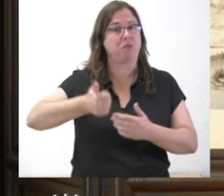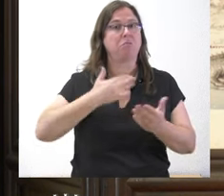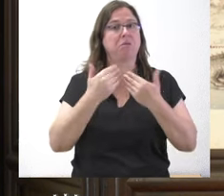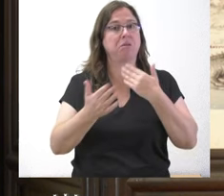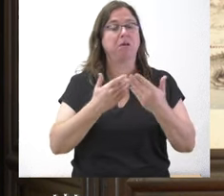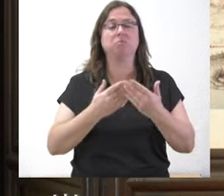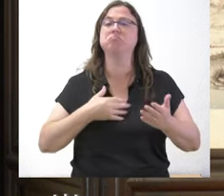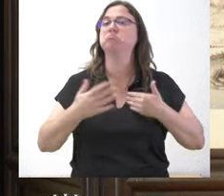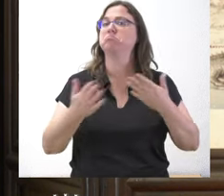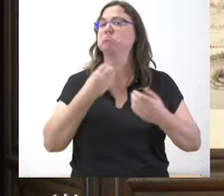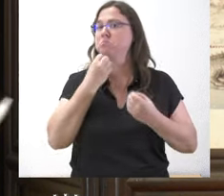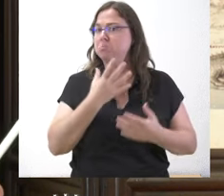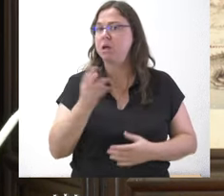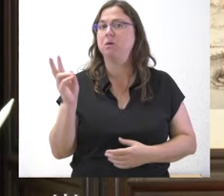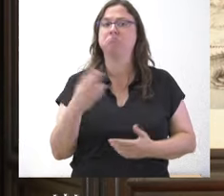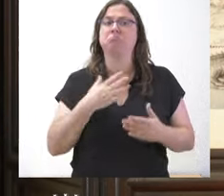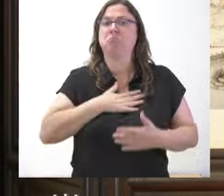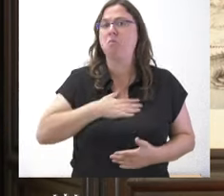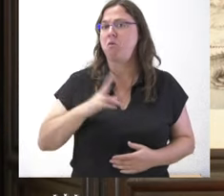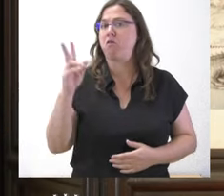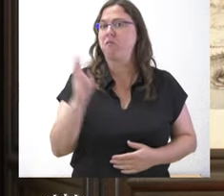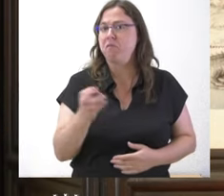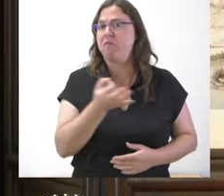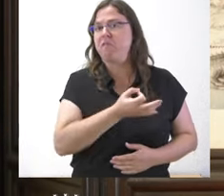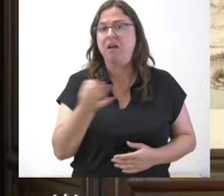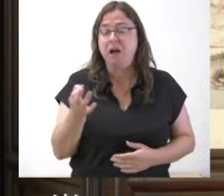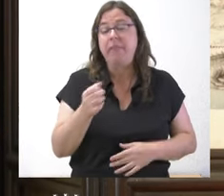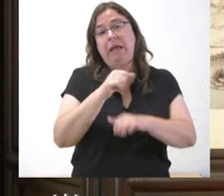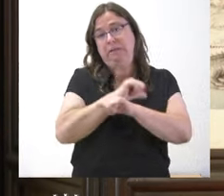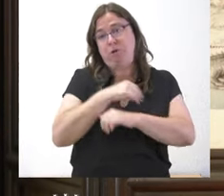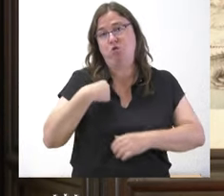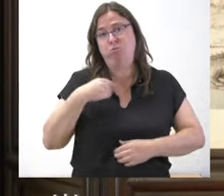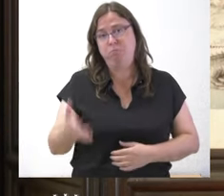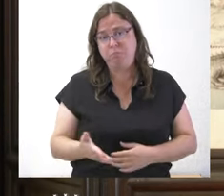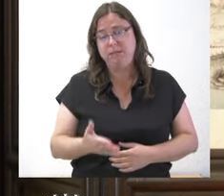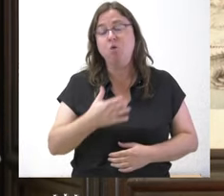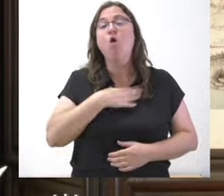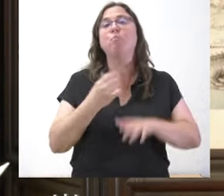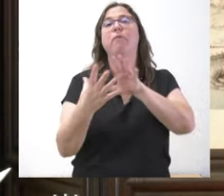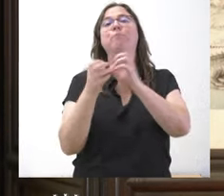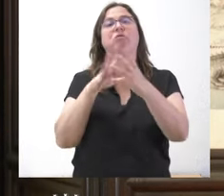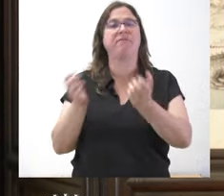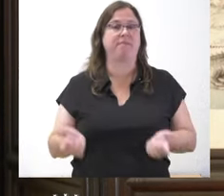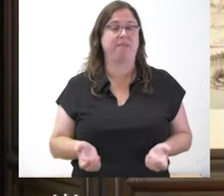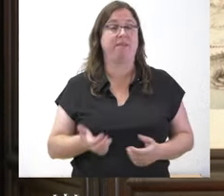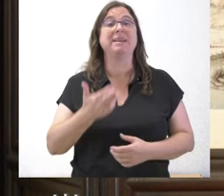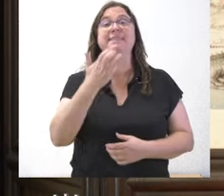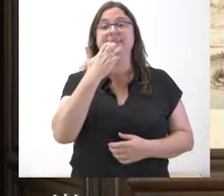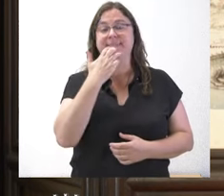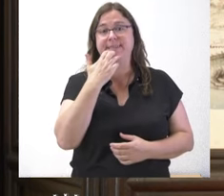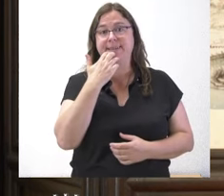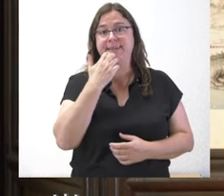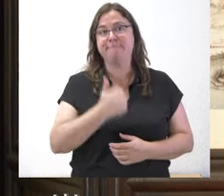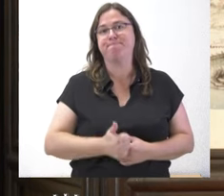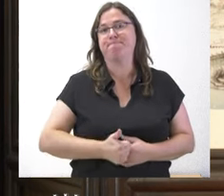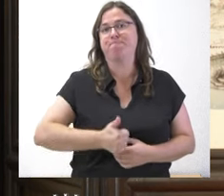fluido útil y eficaz Espero eso que podamos entendernos Cuanto más amplios sean